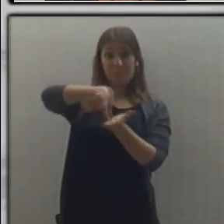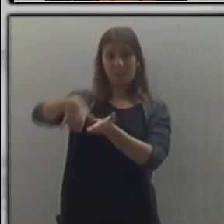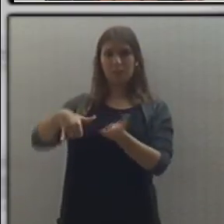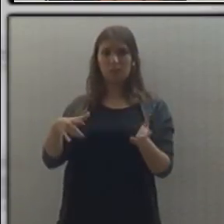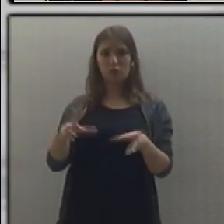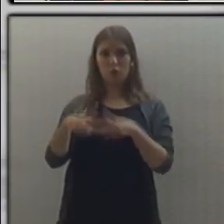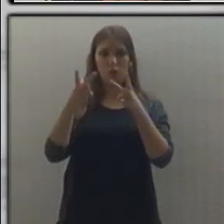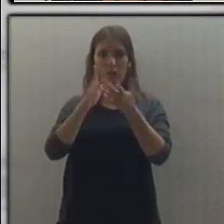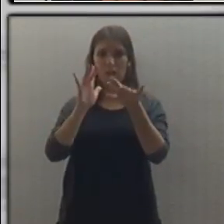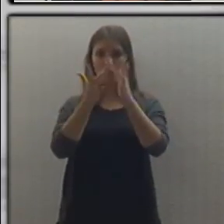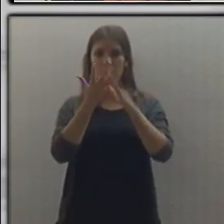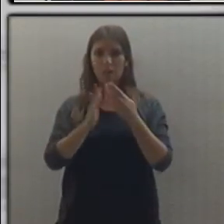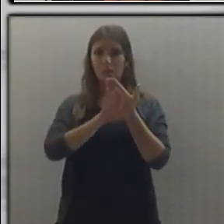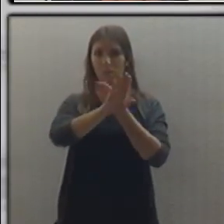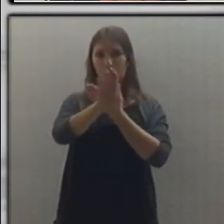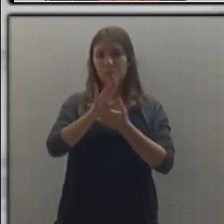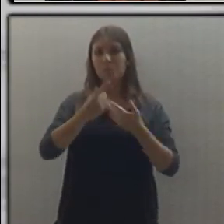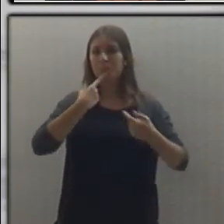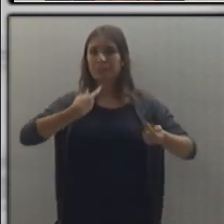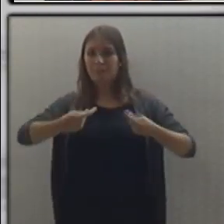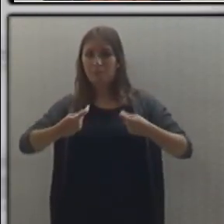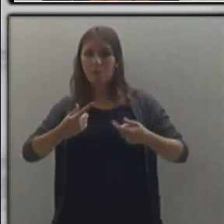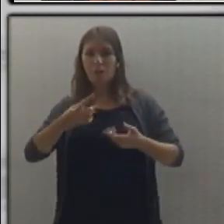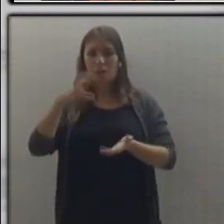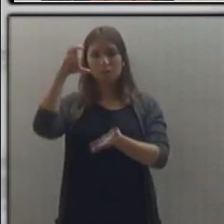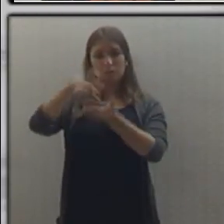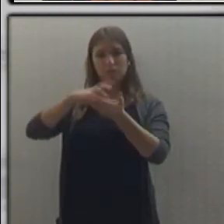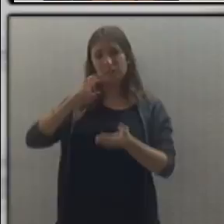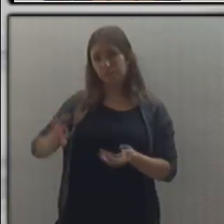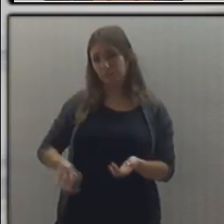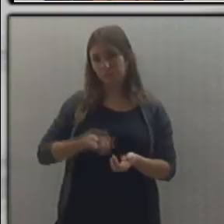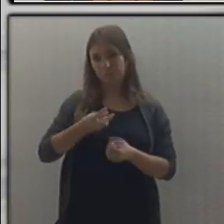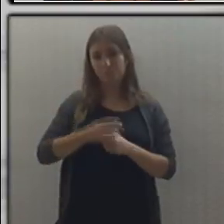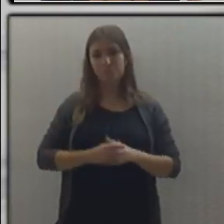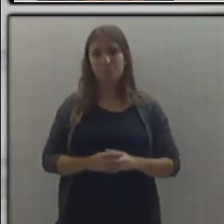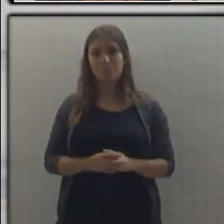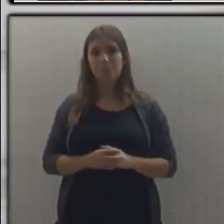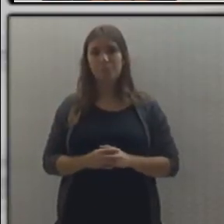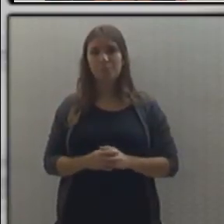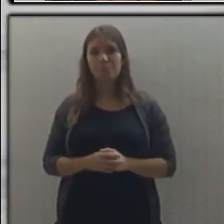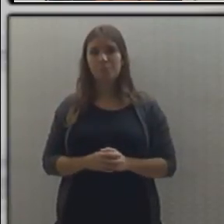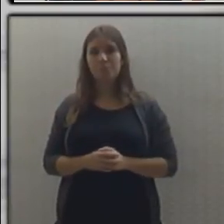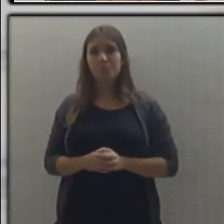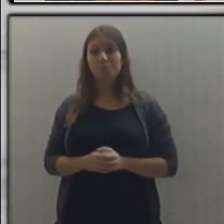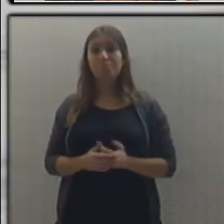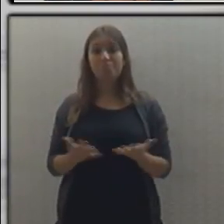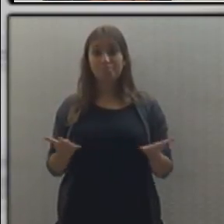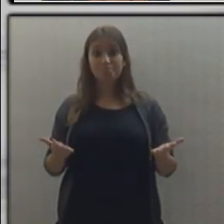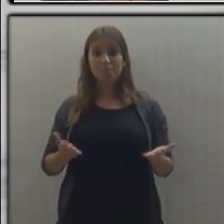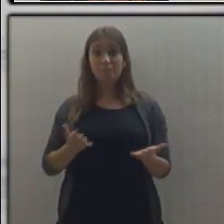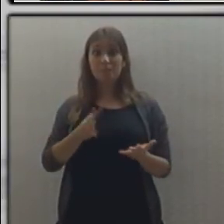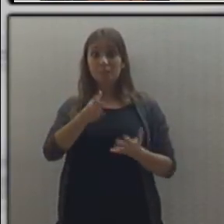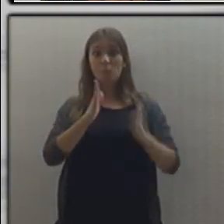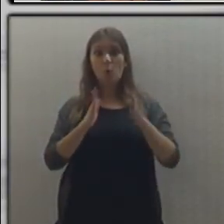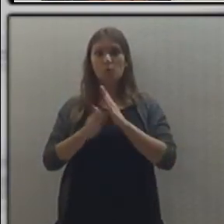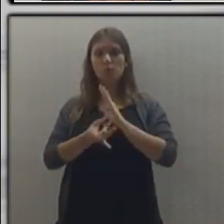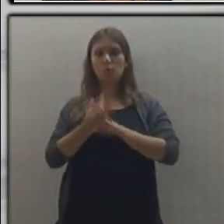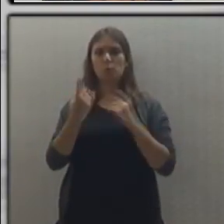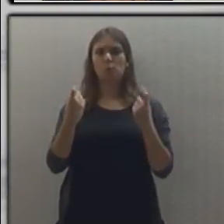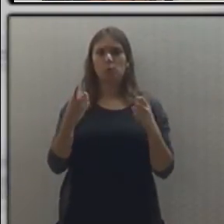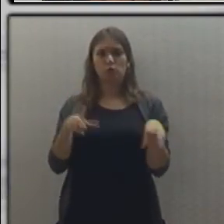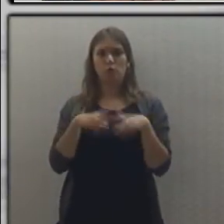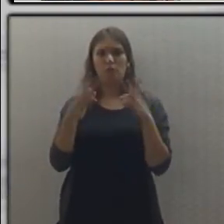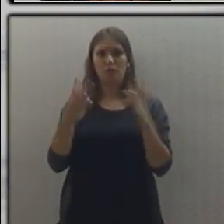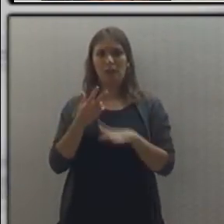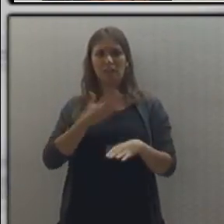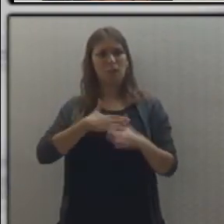del vecindario, las tiendas, el mercado, etc. Entonces es cuando aparece esa necesidad social, poder